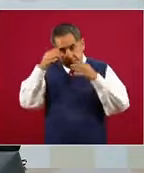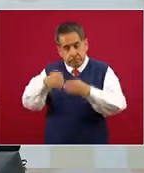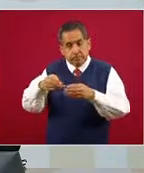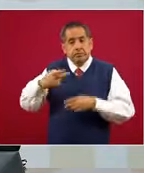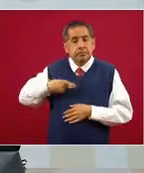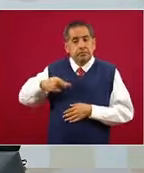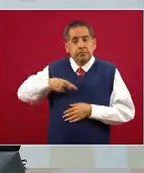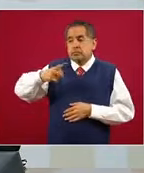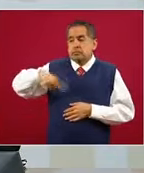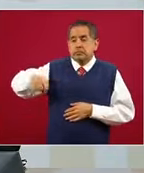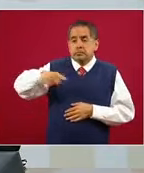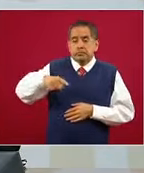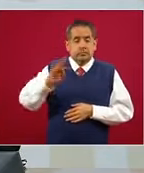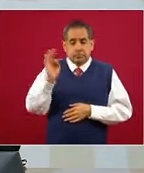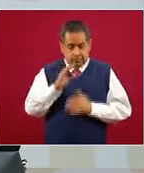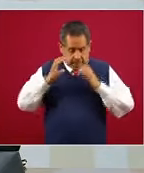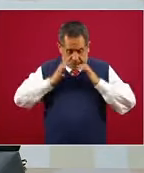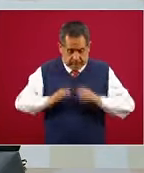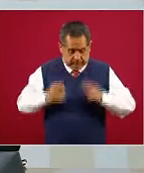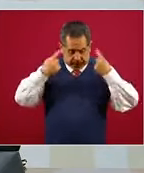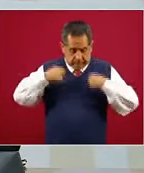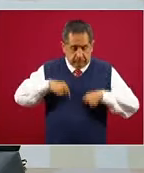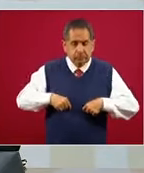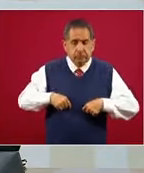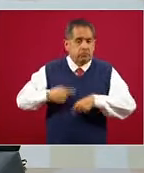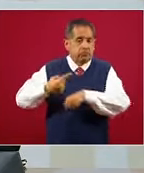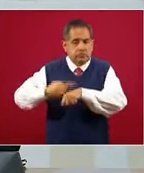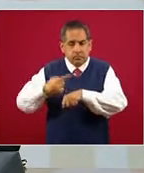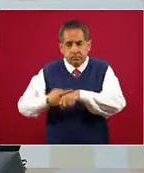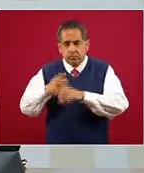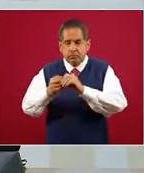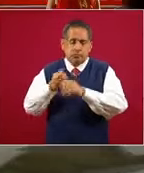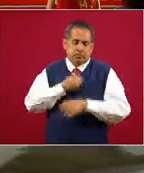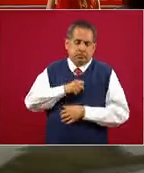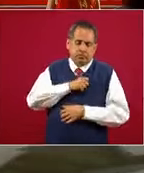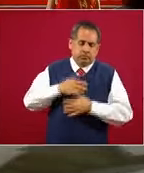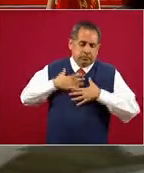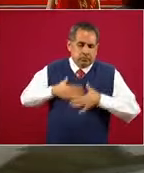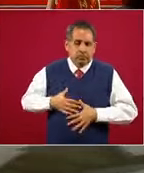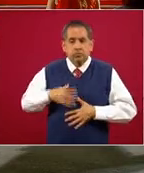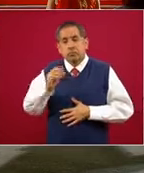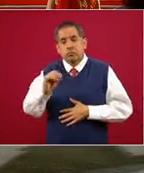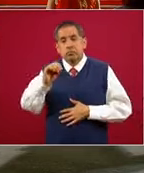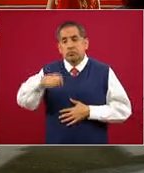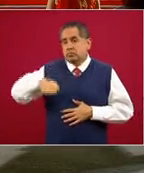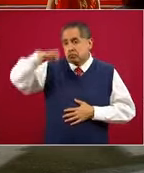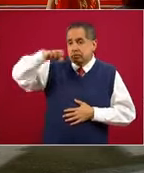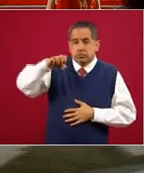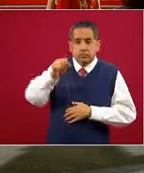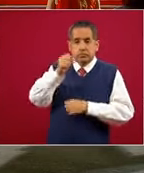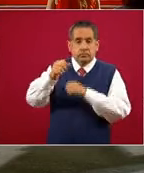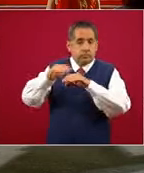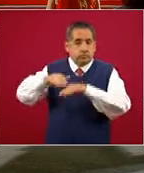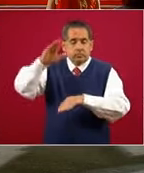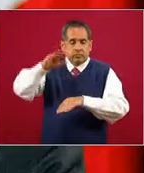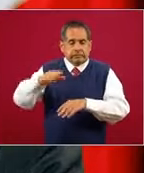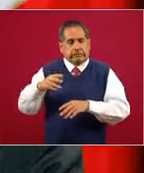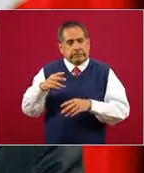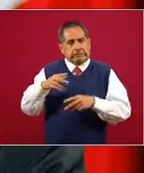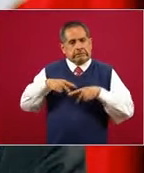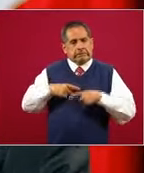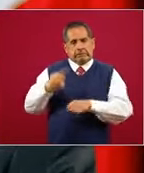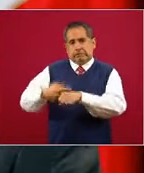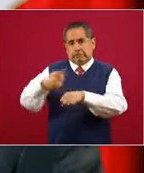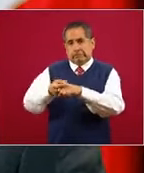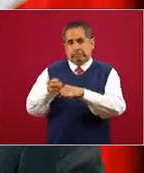las personas que por condiciones de enfermedad, o más bien de salud, o por edad, son vulnerables a las complicaciones